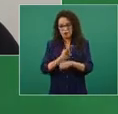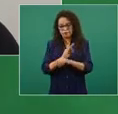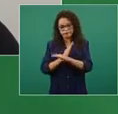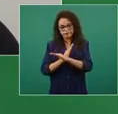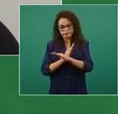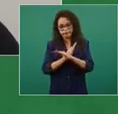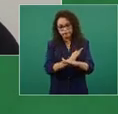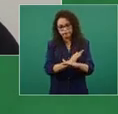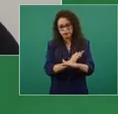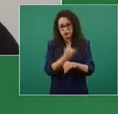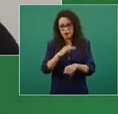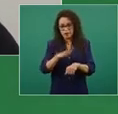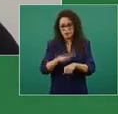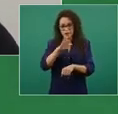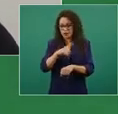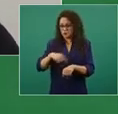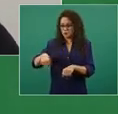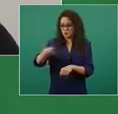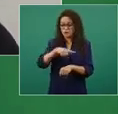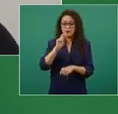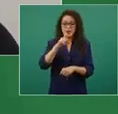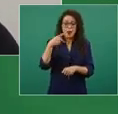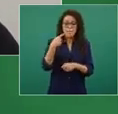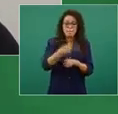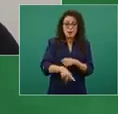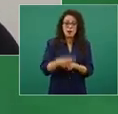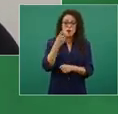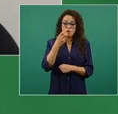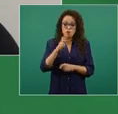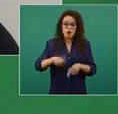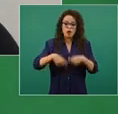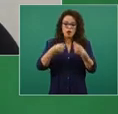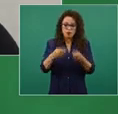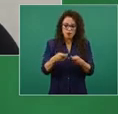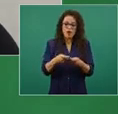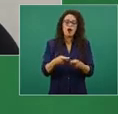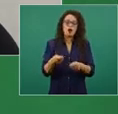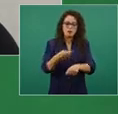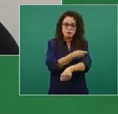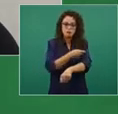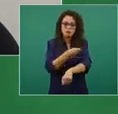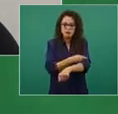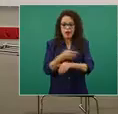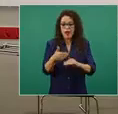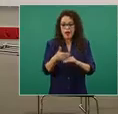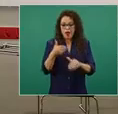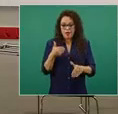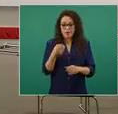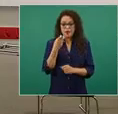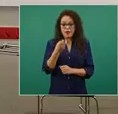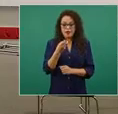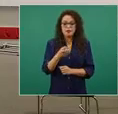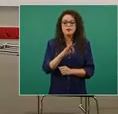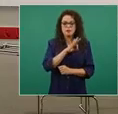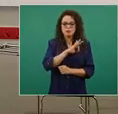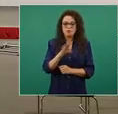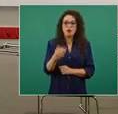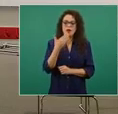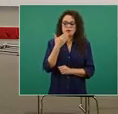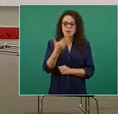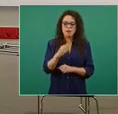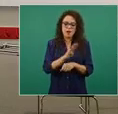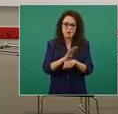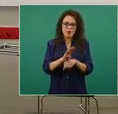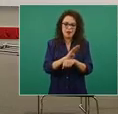población, sobre todo la población en riesgo, que es la que se está vacunando, con mayor riesgo, que es la que se está vacunando, está pudiendo obtener, más